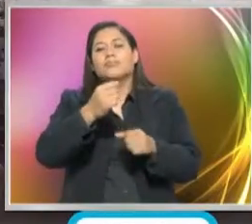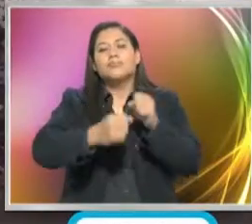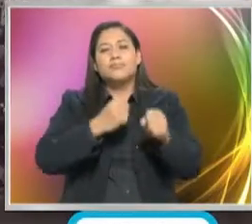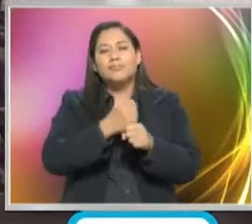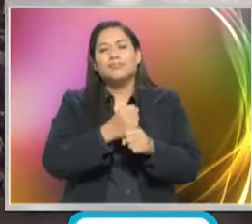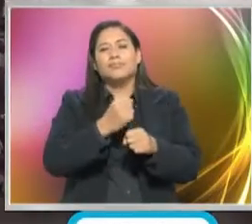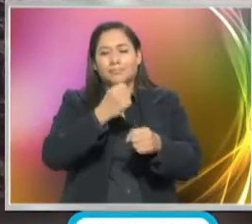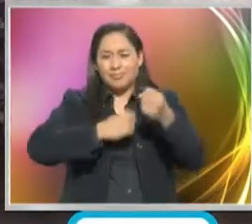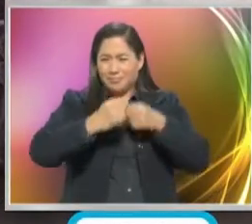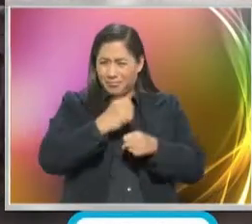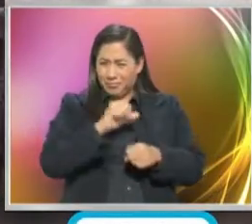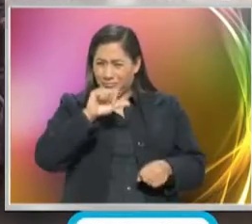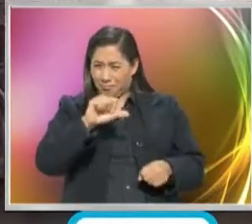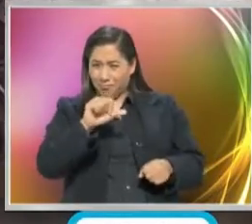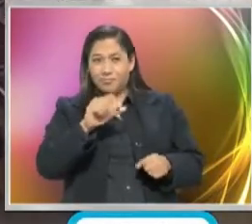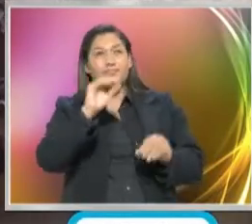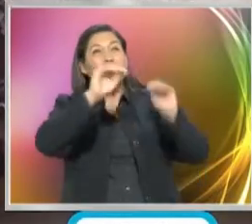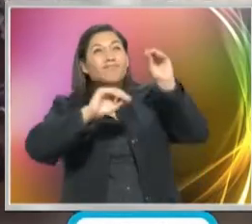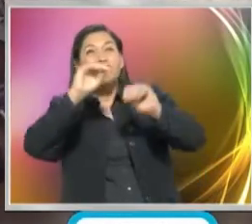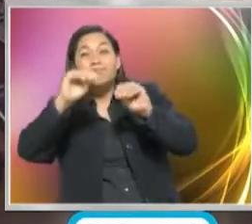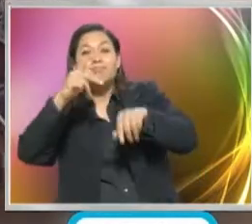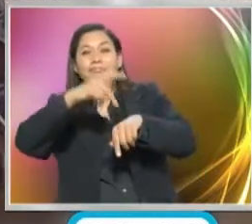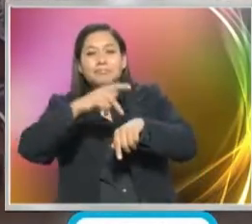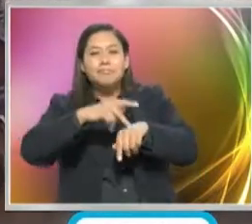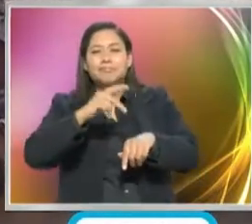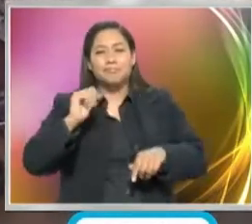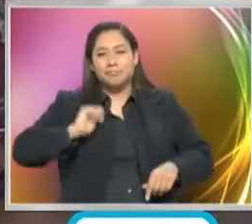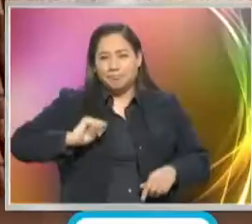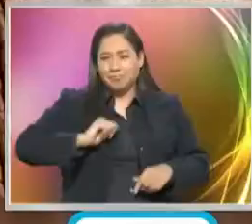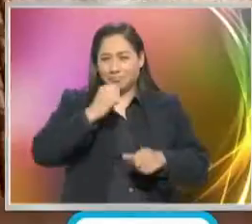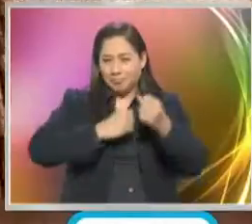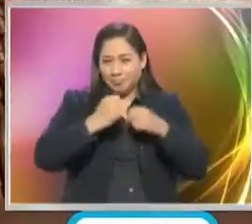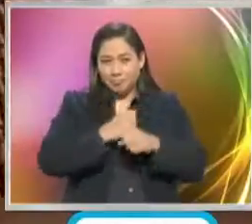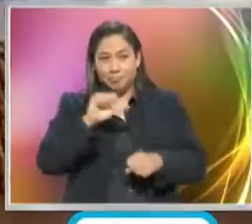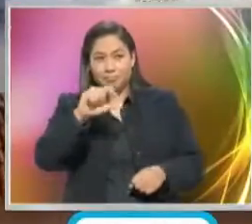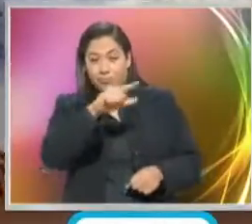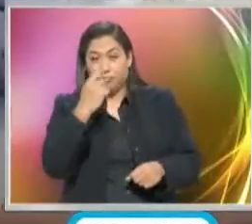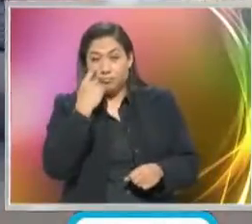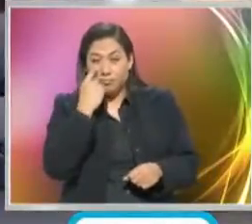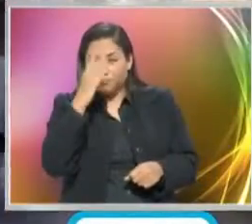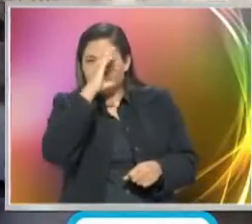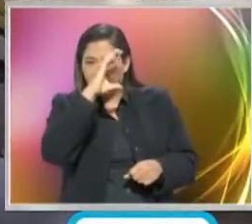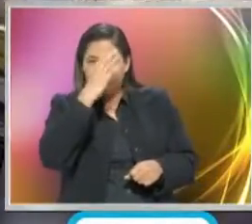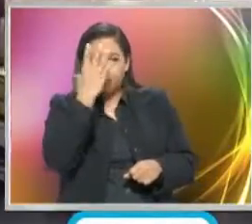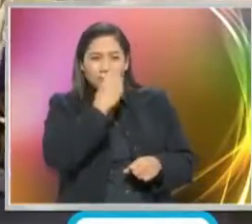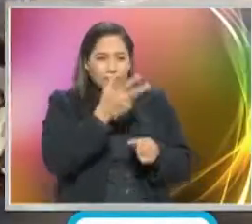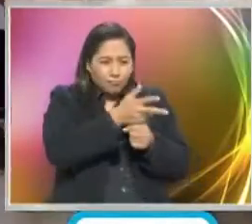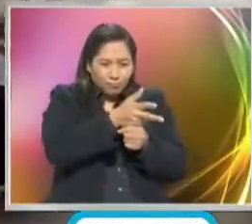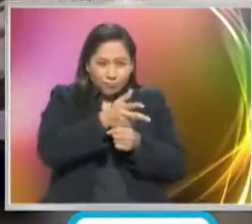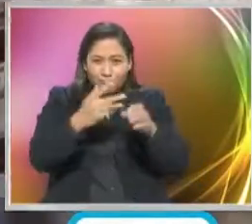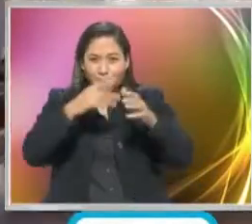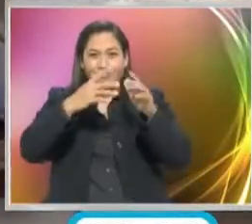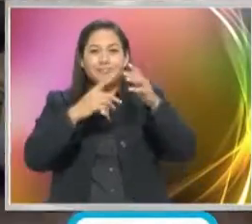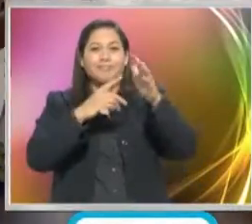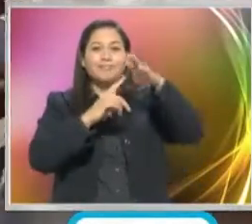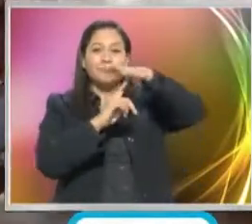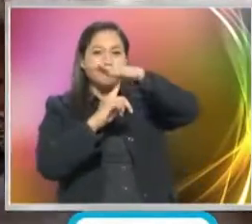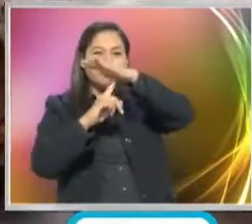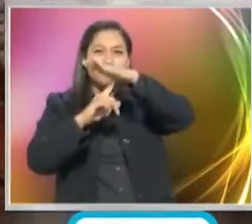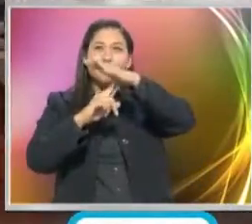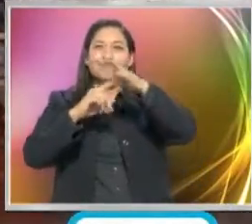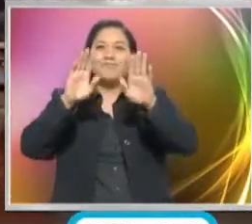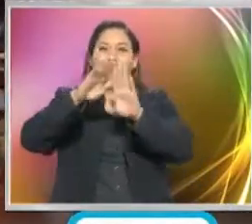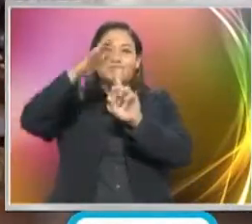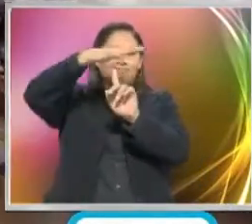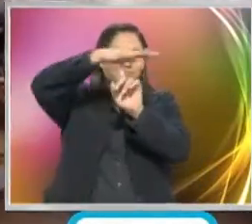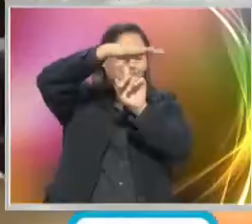Sí. Entonces, muy recargado ya, el Sí. máximo ahora, mire qué bonitas tomas, Ve nada realmente. más. ¿Te subiste tú a ese dron, Claudia? No, Ahí al llevas